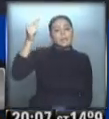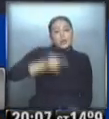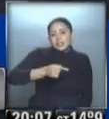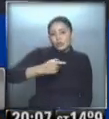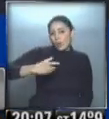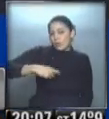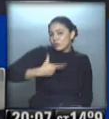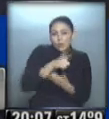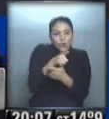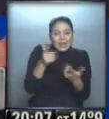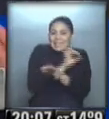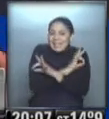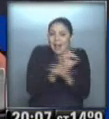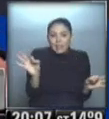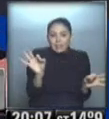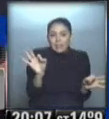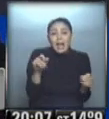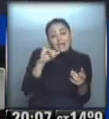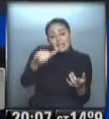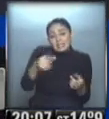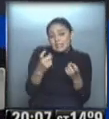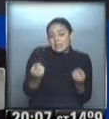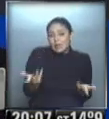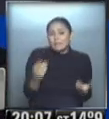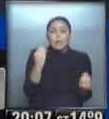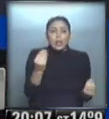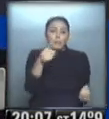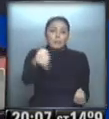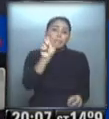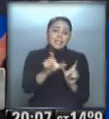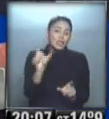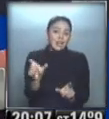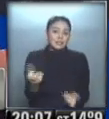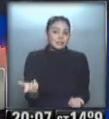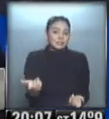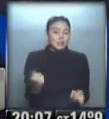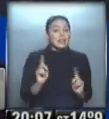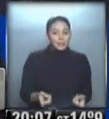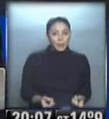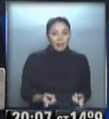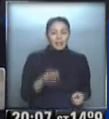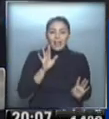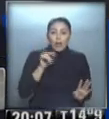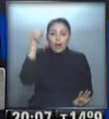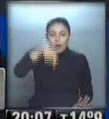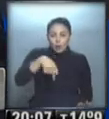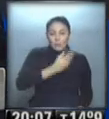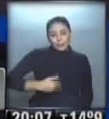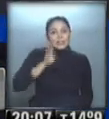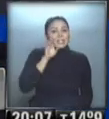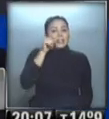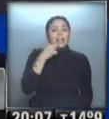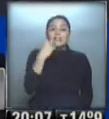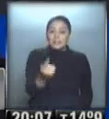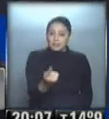ninguna cobertura médica lo merece, simplemente porque son seres humanos. En otras palabras, es lo que dijo hoy Barack Obama, que